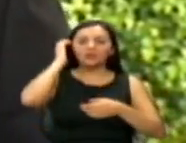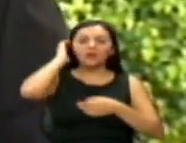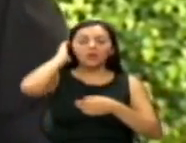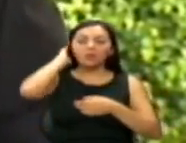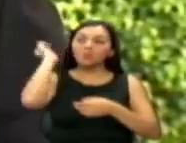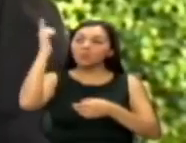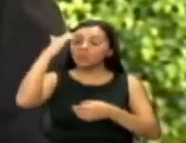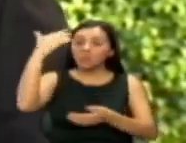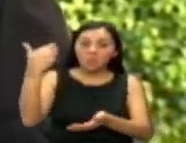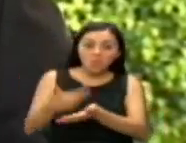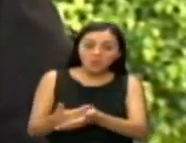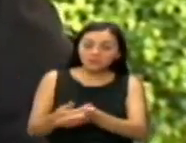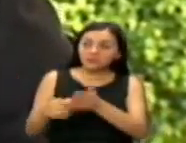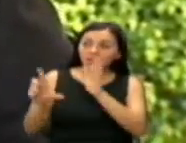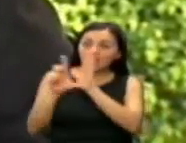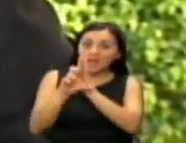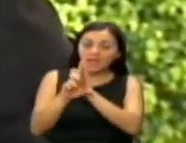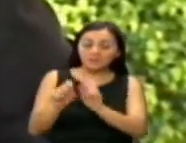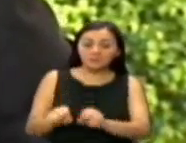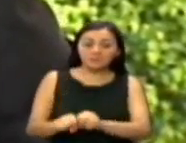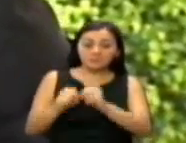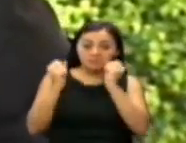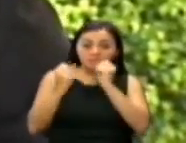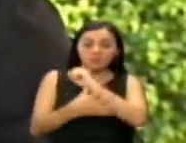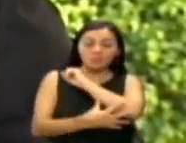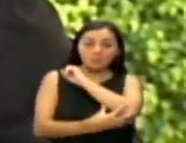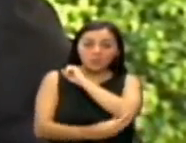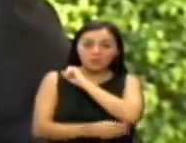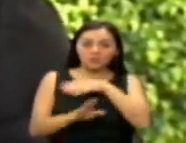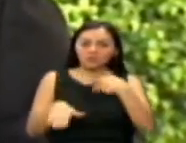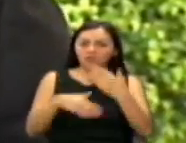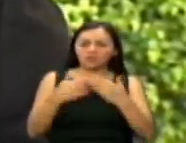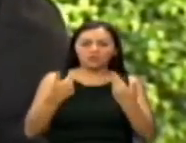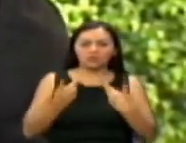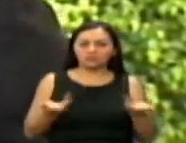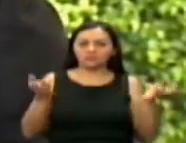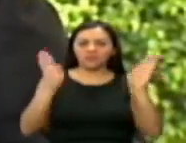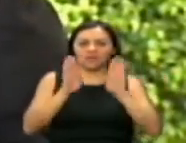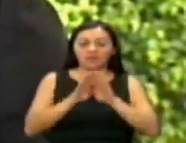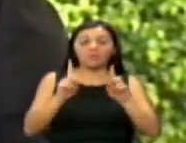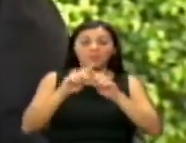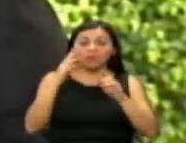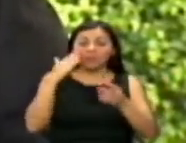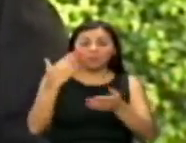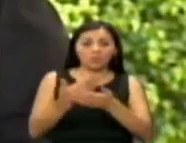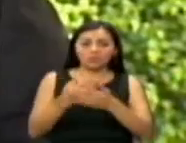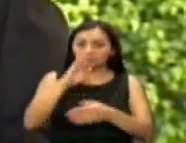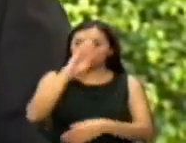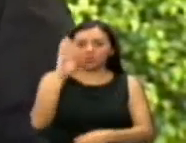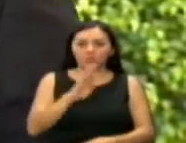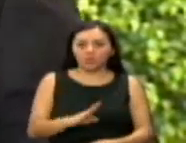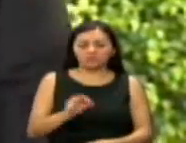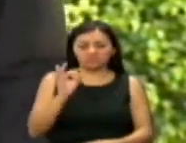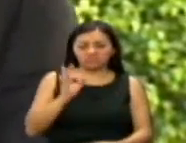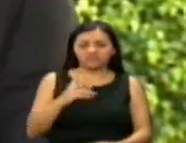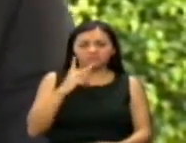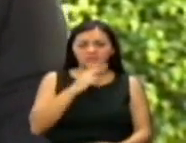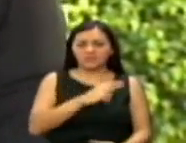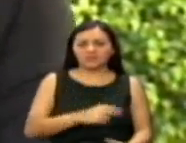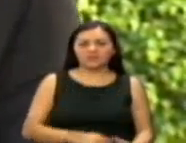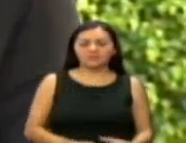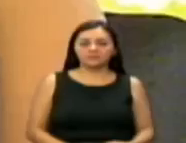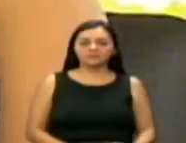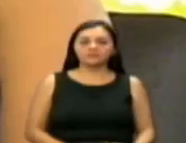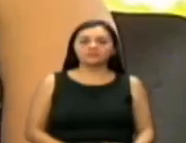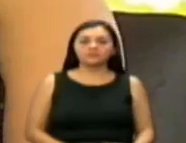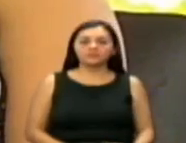como mintieron, afectan a los pobres y a la clase media, las retiro inmediatamente. No lo van a poder demostrar nunca, porque fue mentira. Ahora que toca el